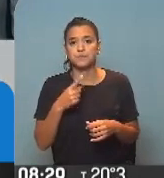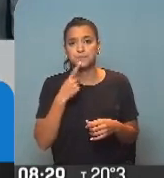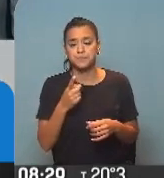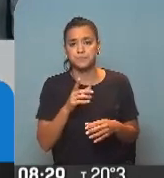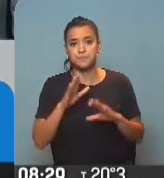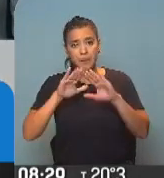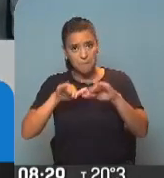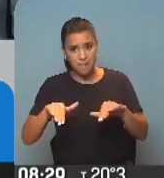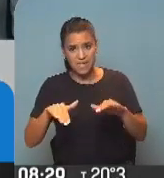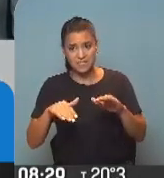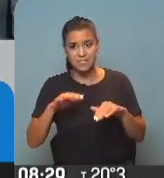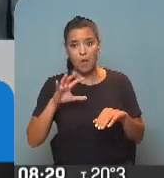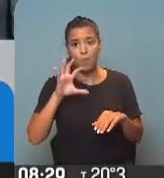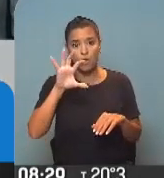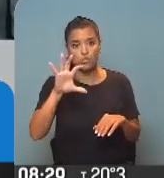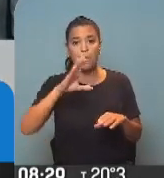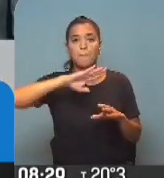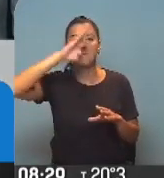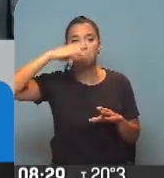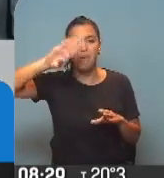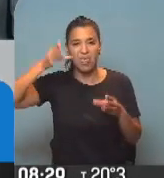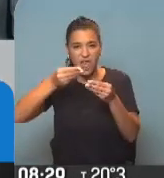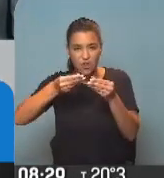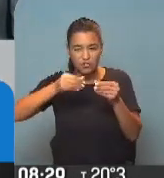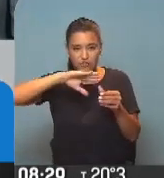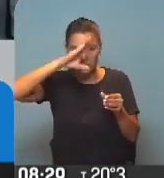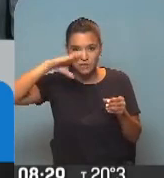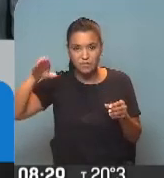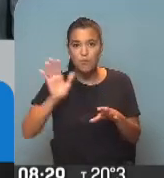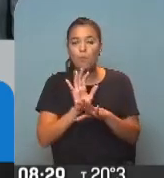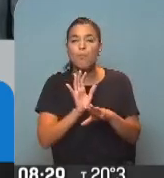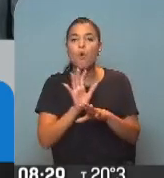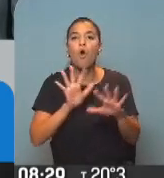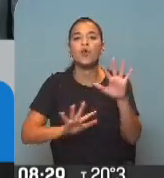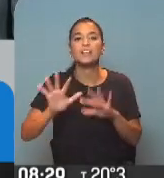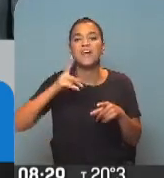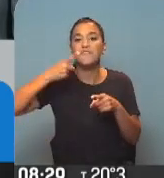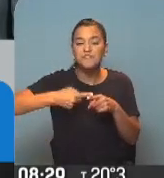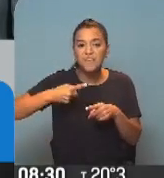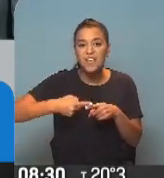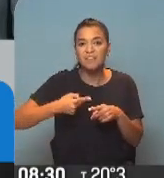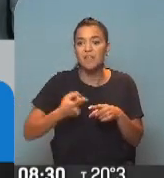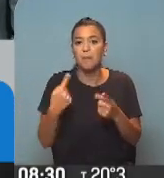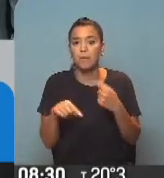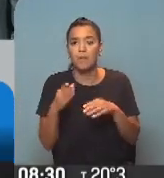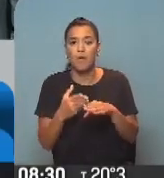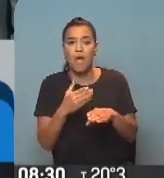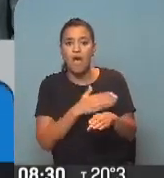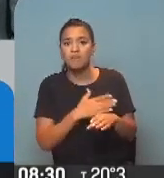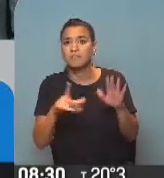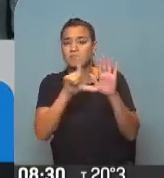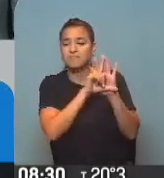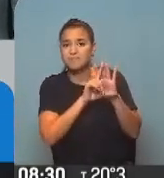las playas y sobre todo entonces aquellas que tienen médanos casi hasta organizar eventos en estas características sin ningún tipo de legislación